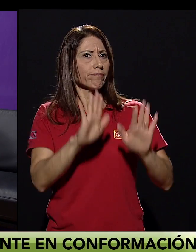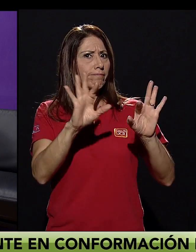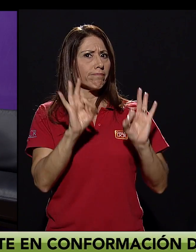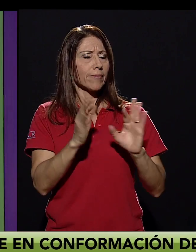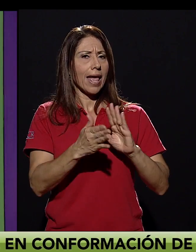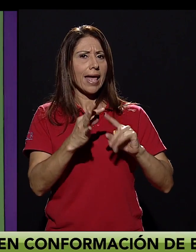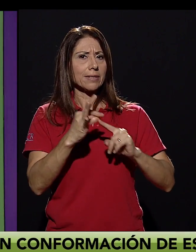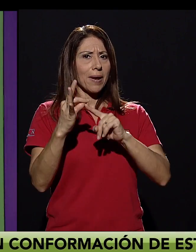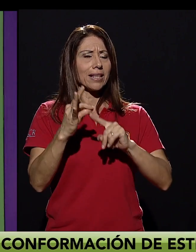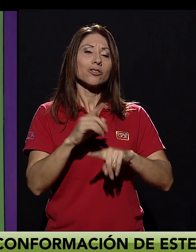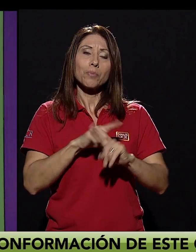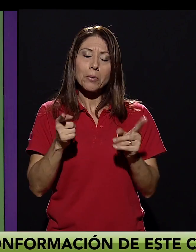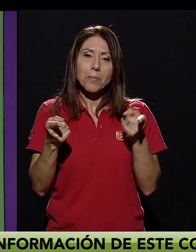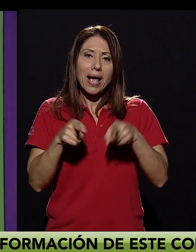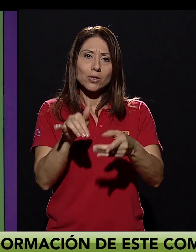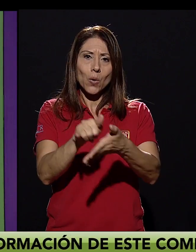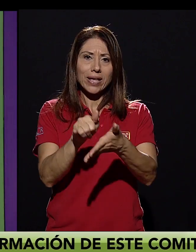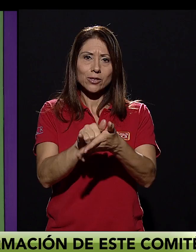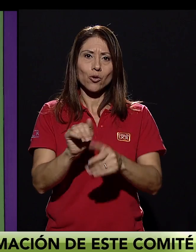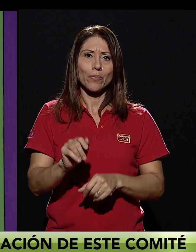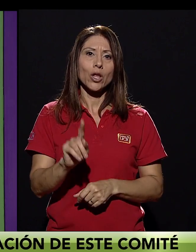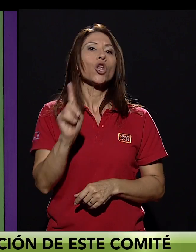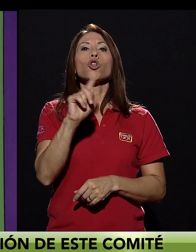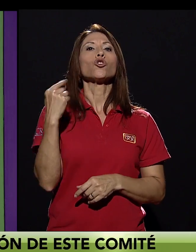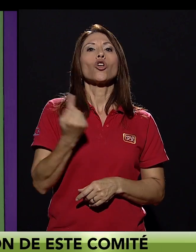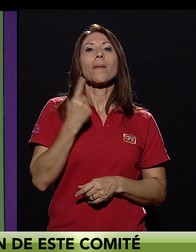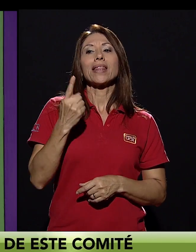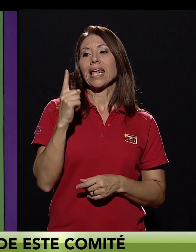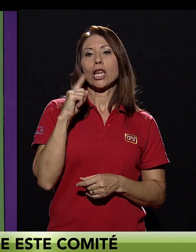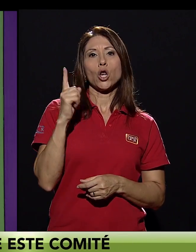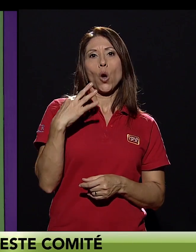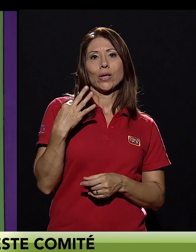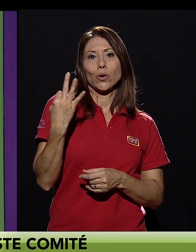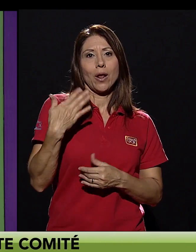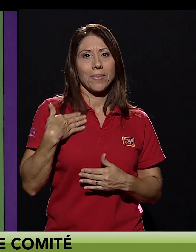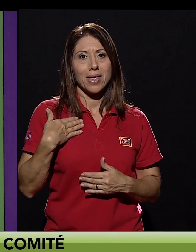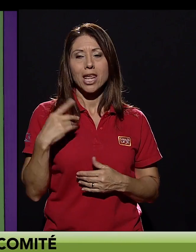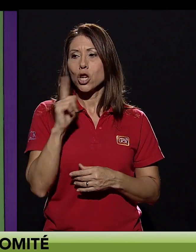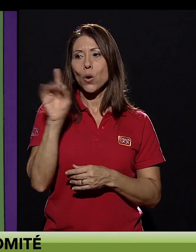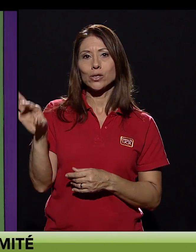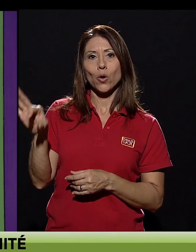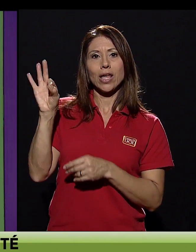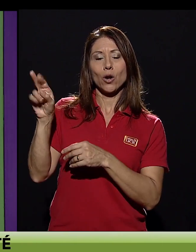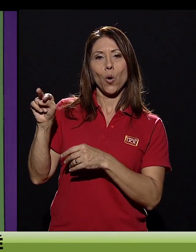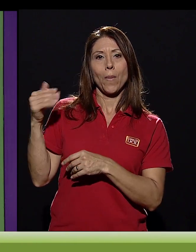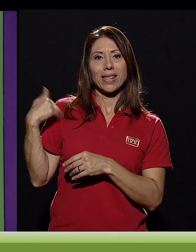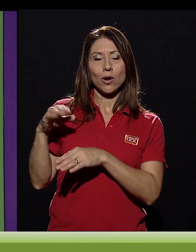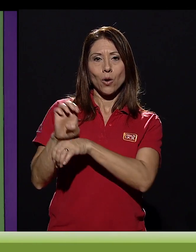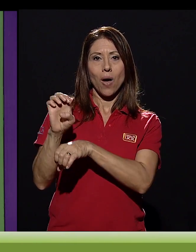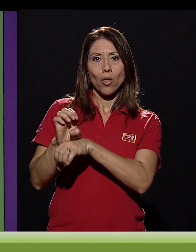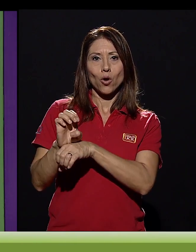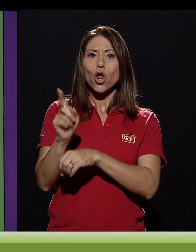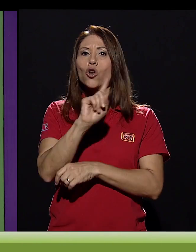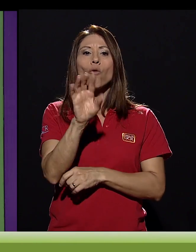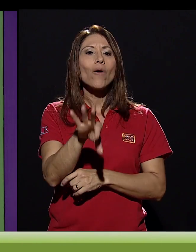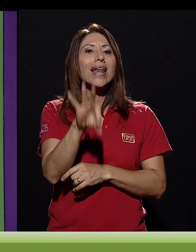efectivamente en el tema, sino que sí nos pasó esto. Bueno, no solo no fui electa yo, no fue electa tampoco el compañero de Ecuador y no fue electa ninguna mujer. Entonces,